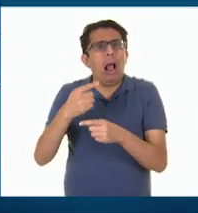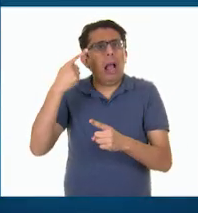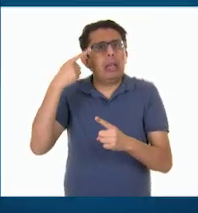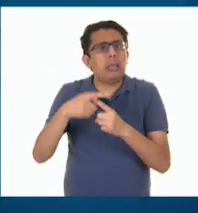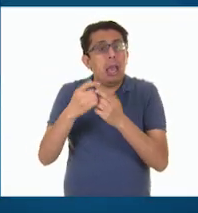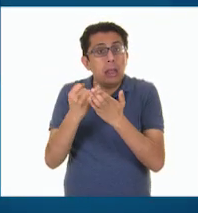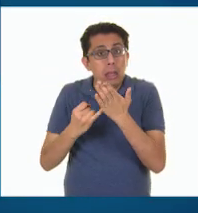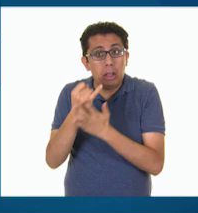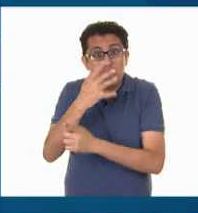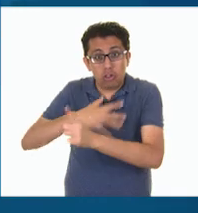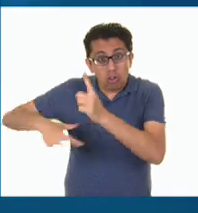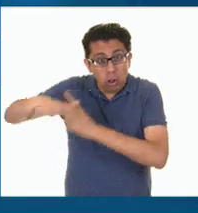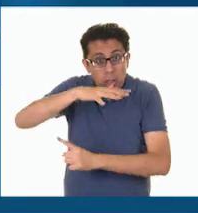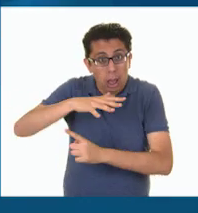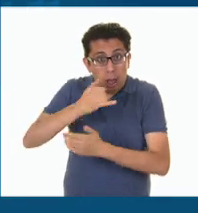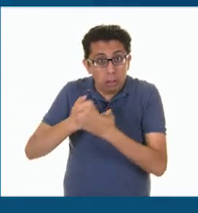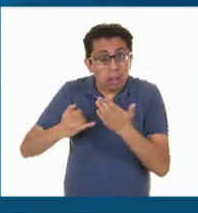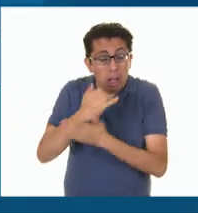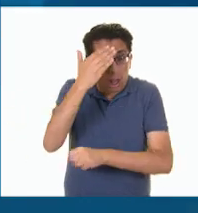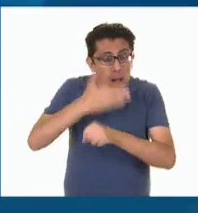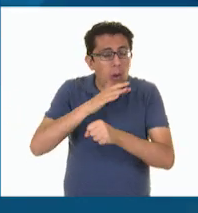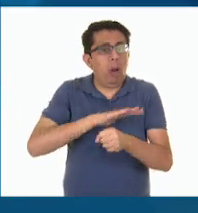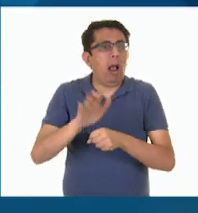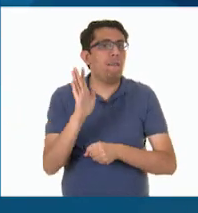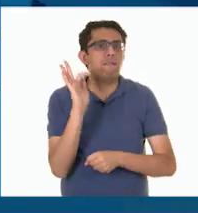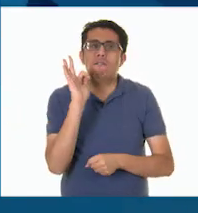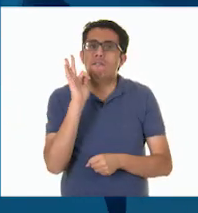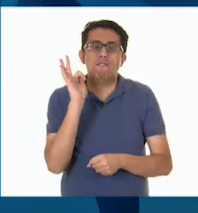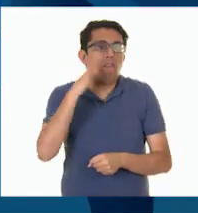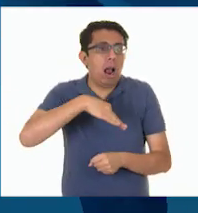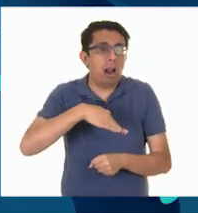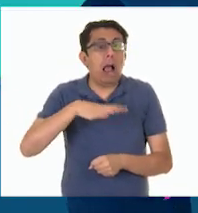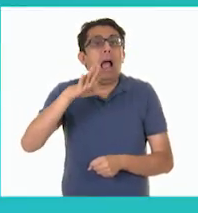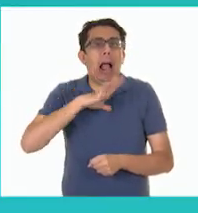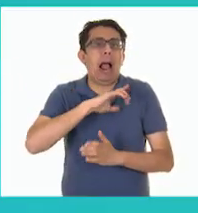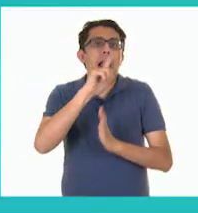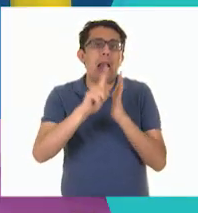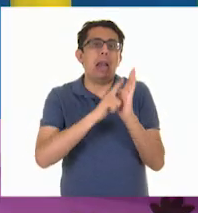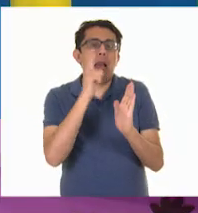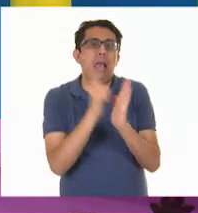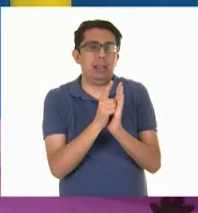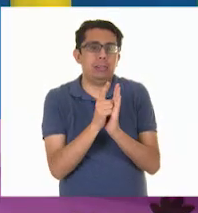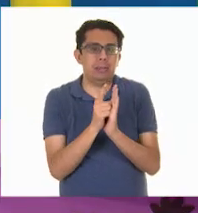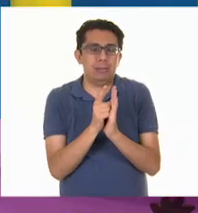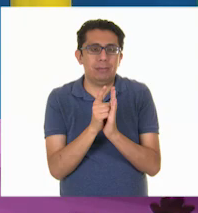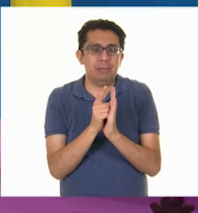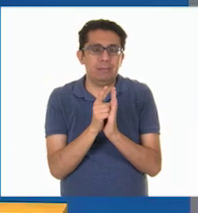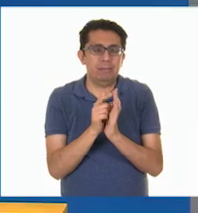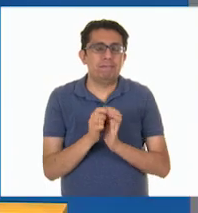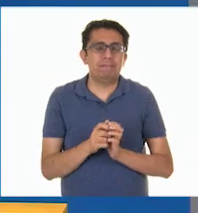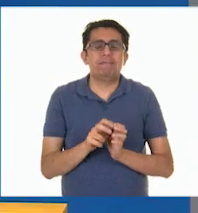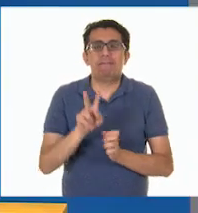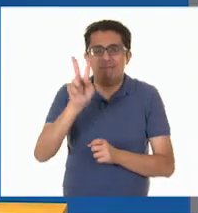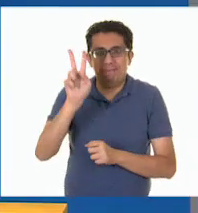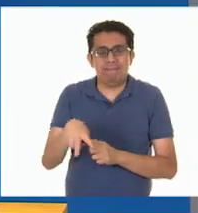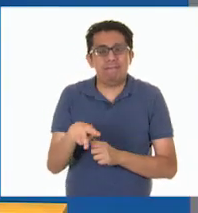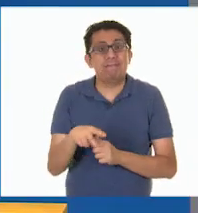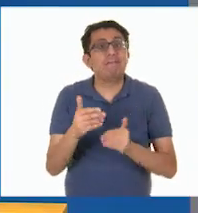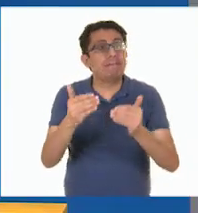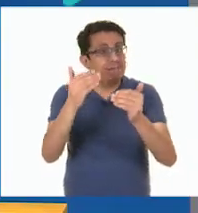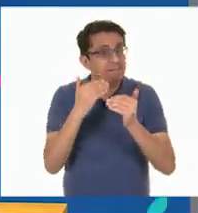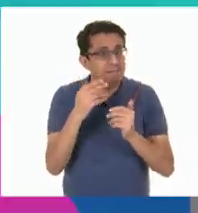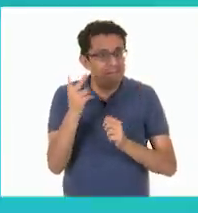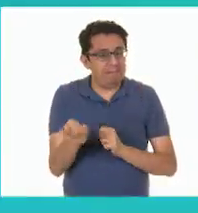Eso es súper falso, falsísimo. Claro que no. Para eso existen las leyes. Así es. La